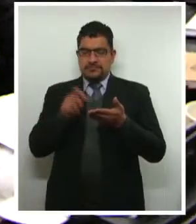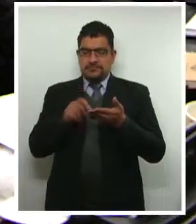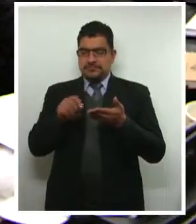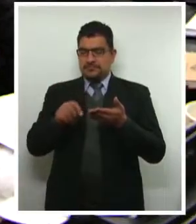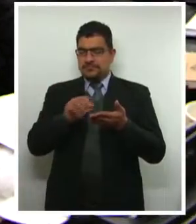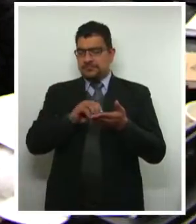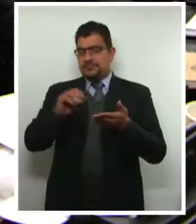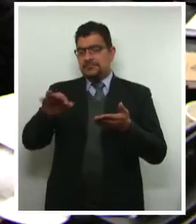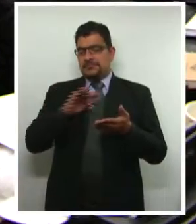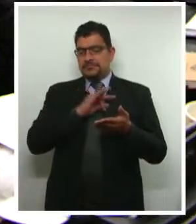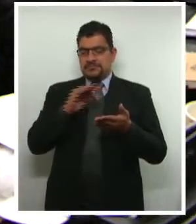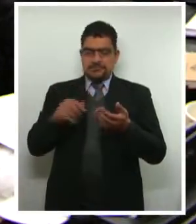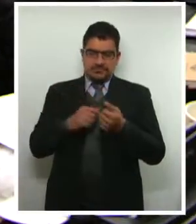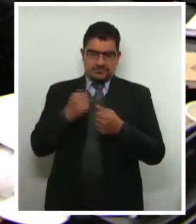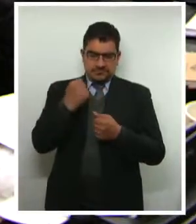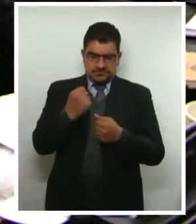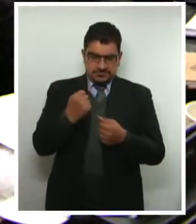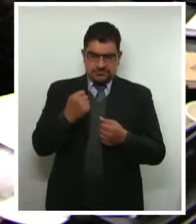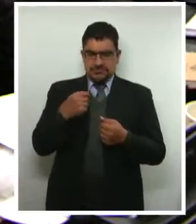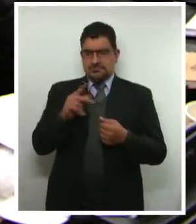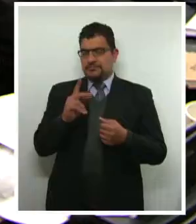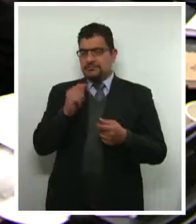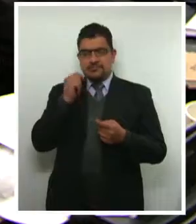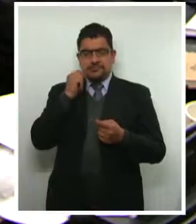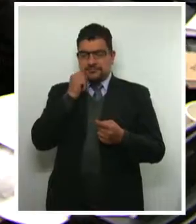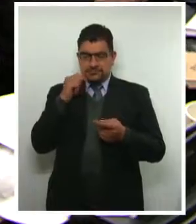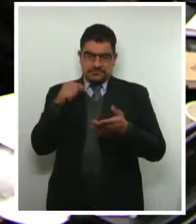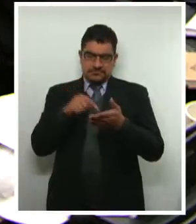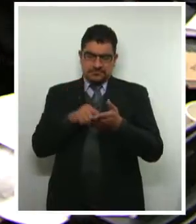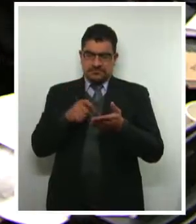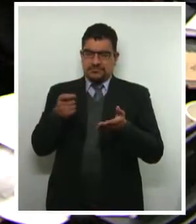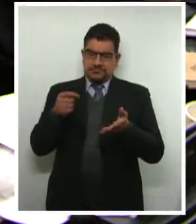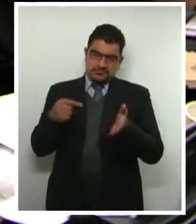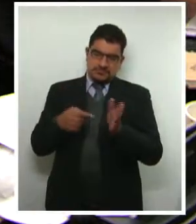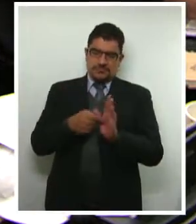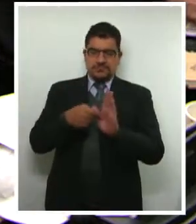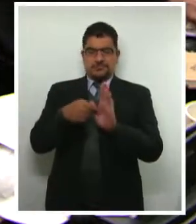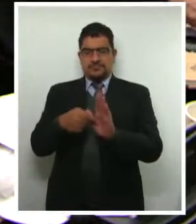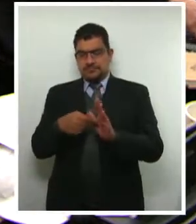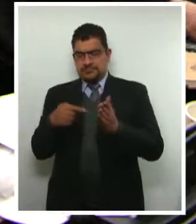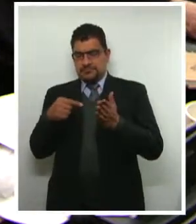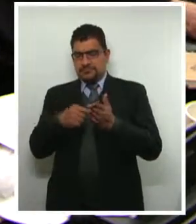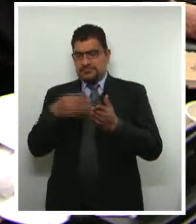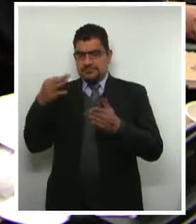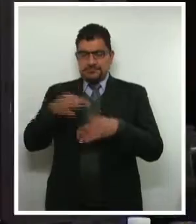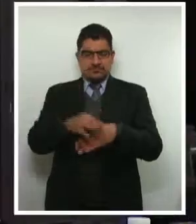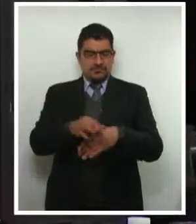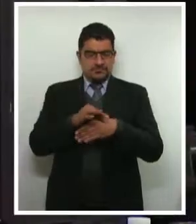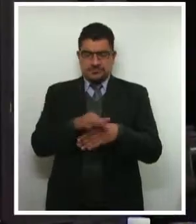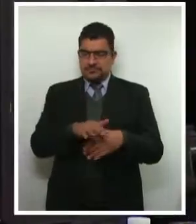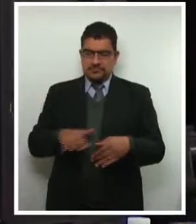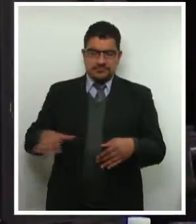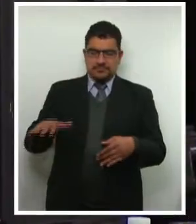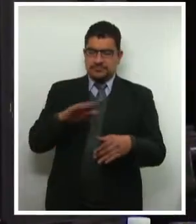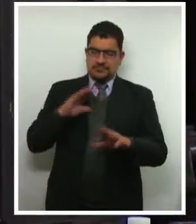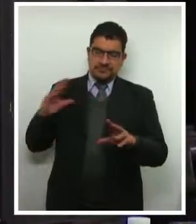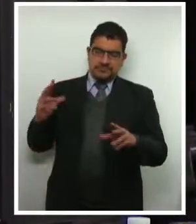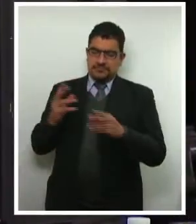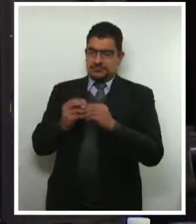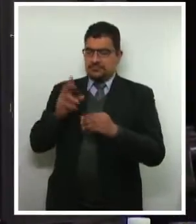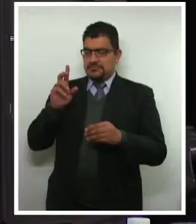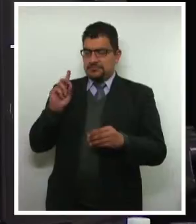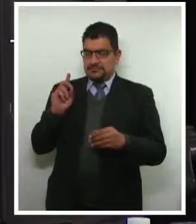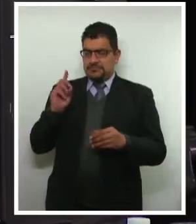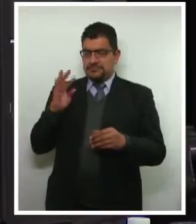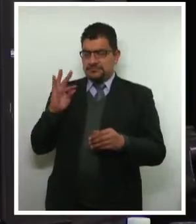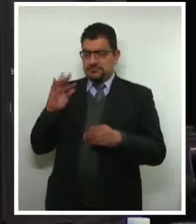que pueden ser fuertes, pero que son las que reflejan la realidad de los últimos 30 o 40 años